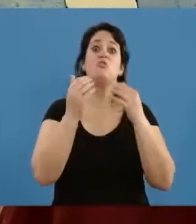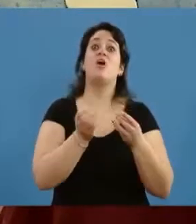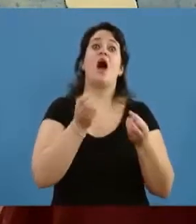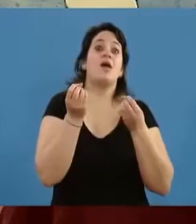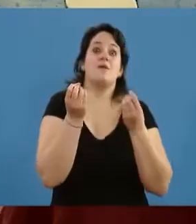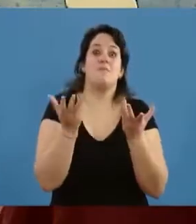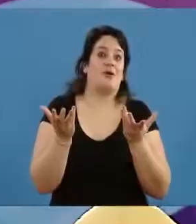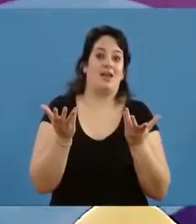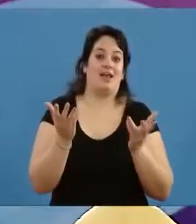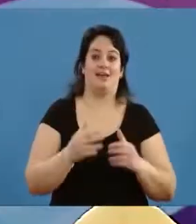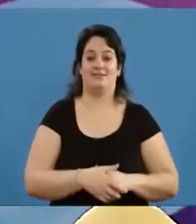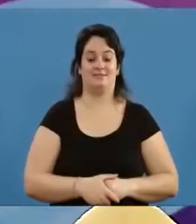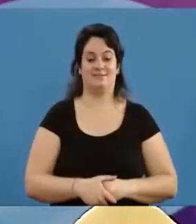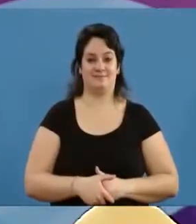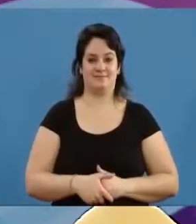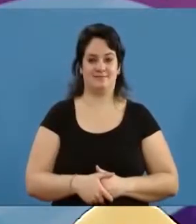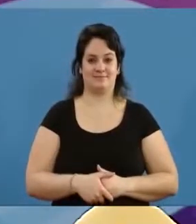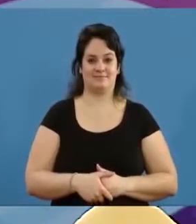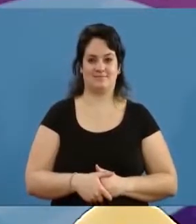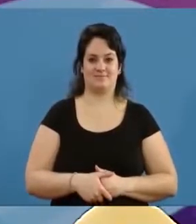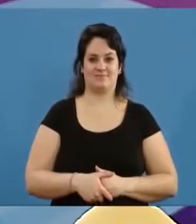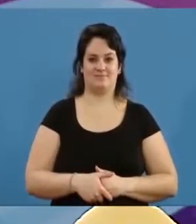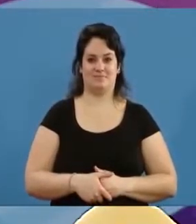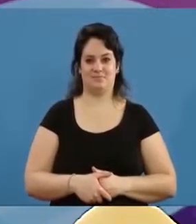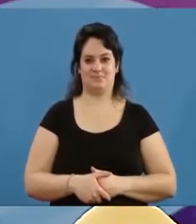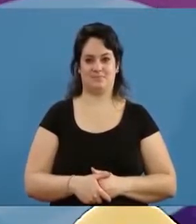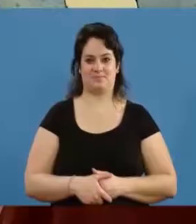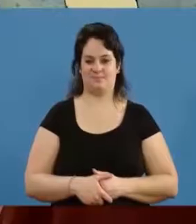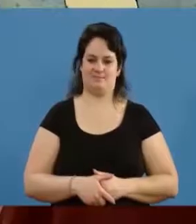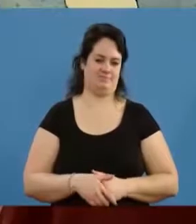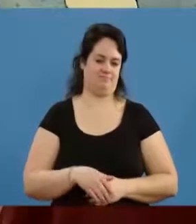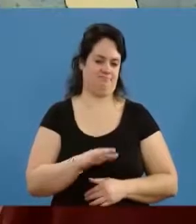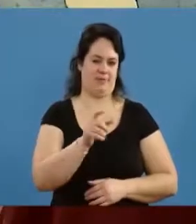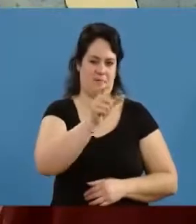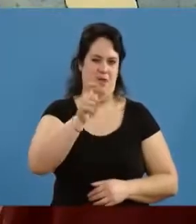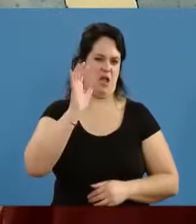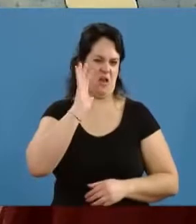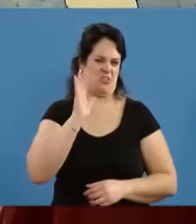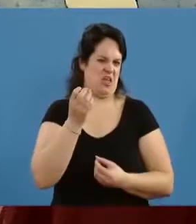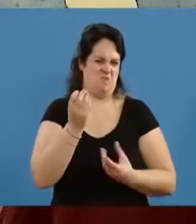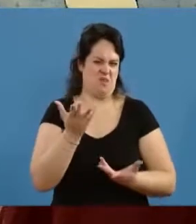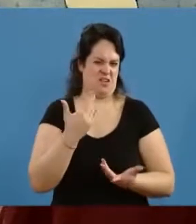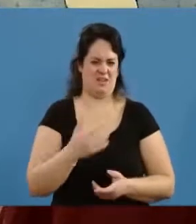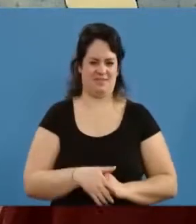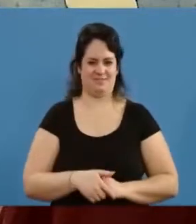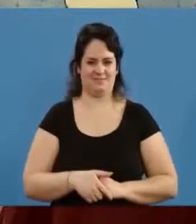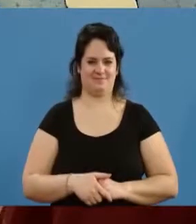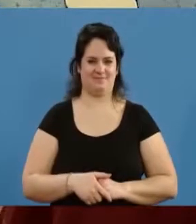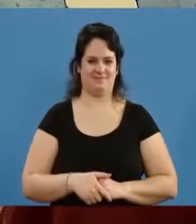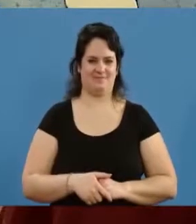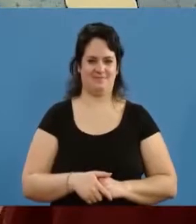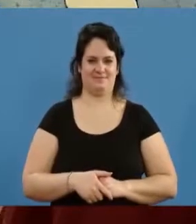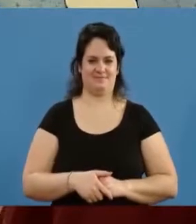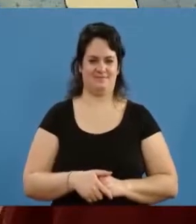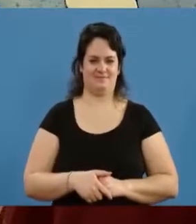Misteriosamente de la Tierra. Misteriosamente de la Tierra. Nadie sabía cómo ni por qué. Nadie sabía cómo